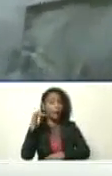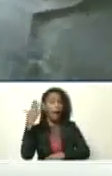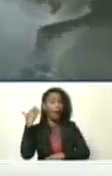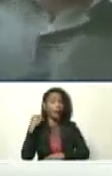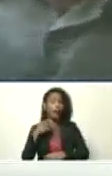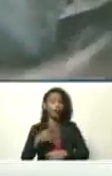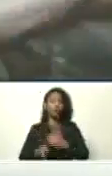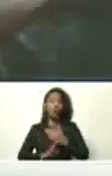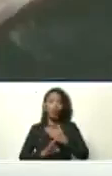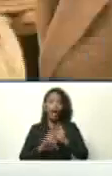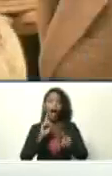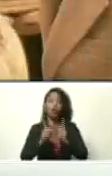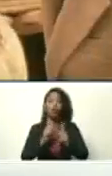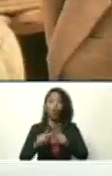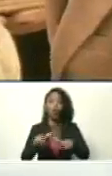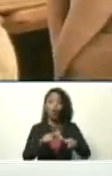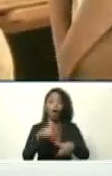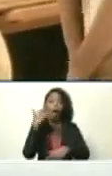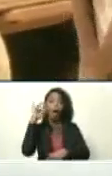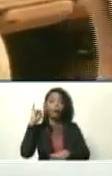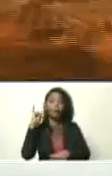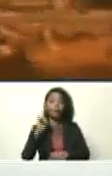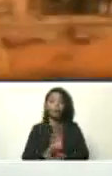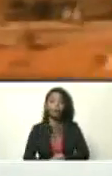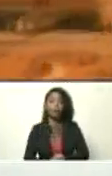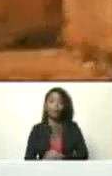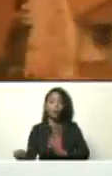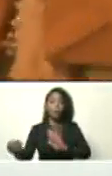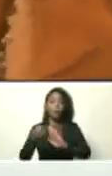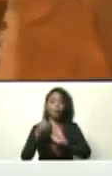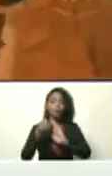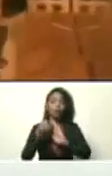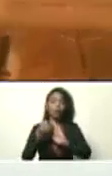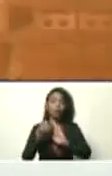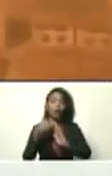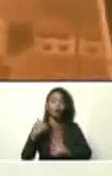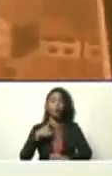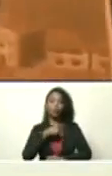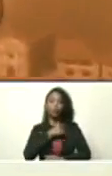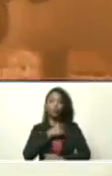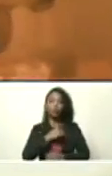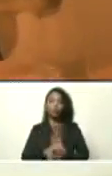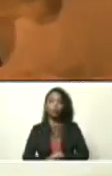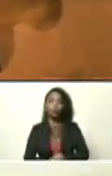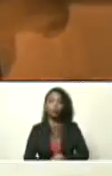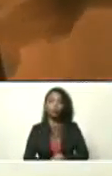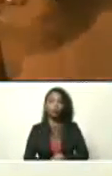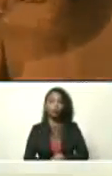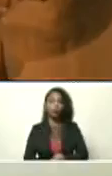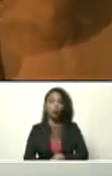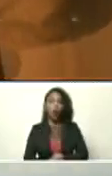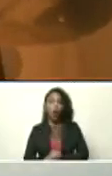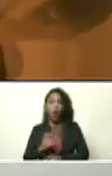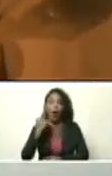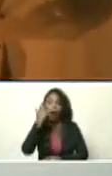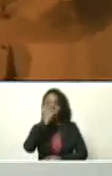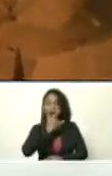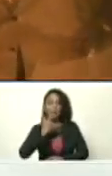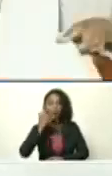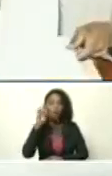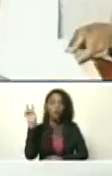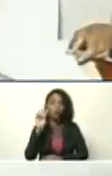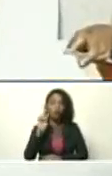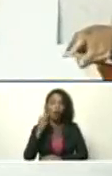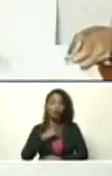que todavía en algunos sectores hay contra nosotros, los